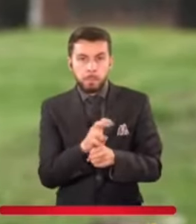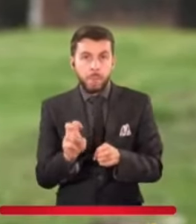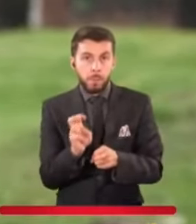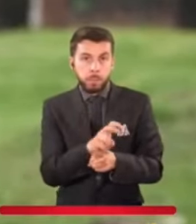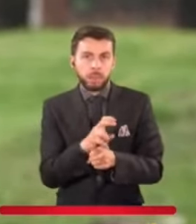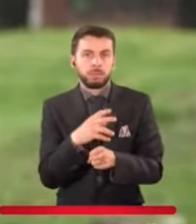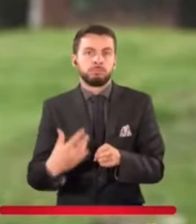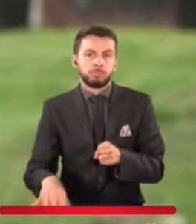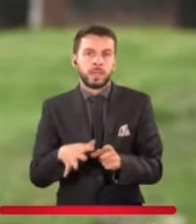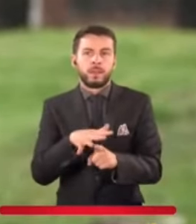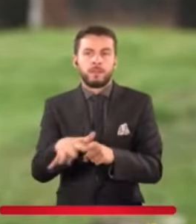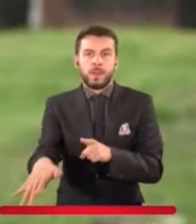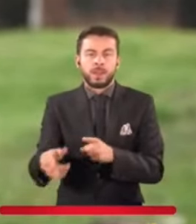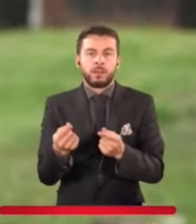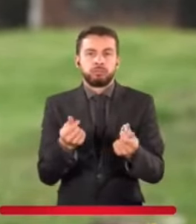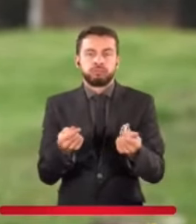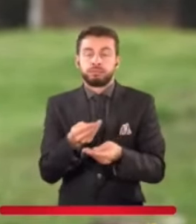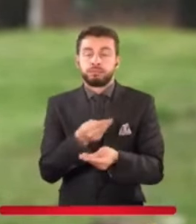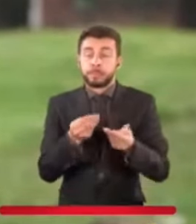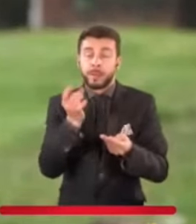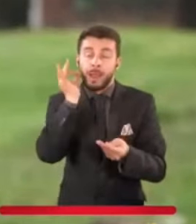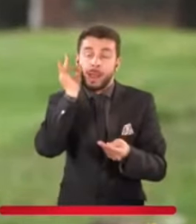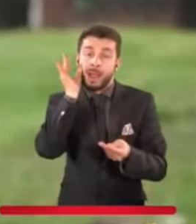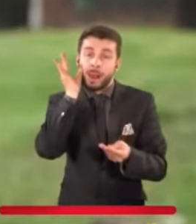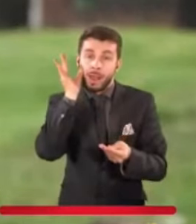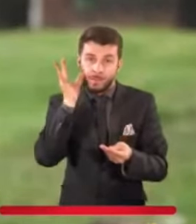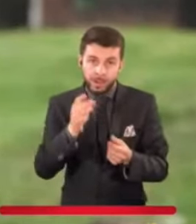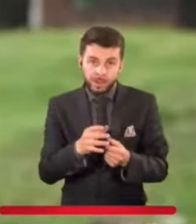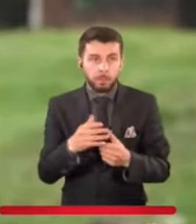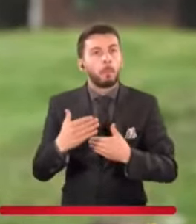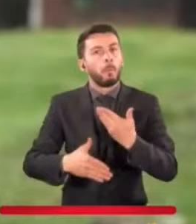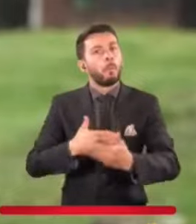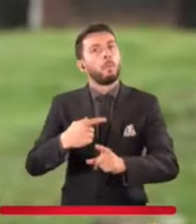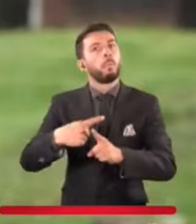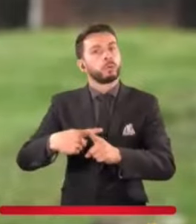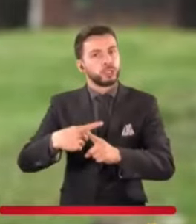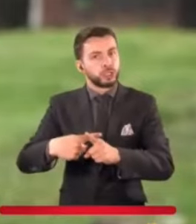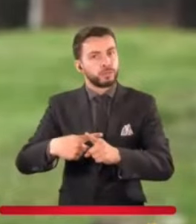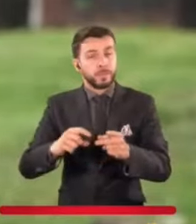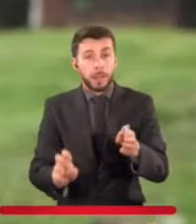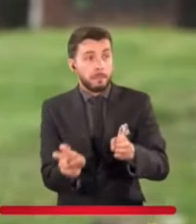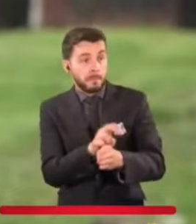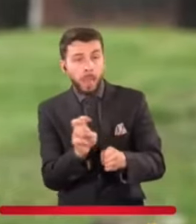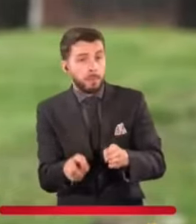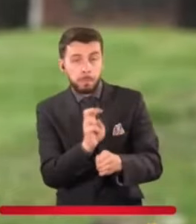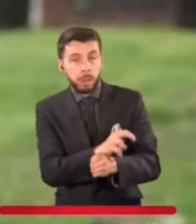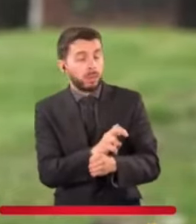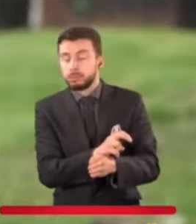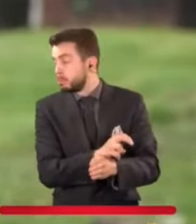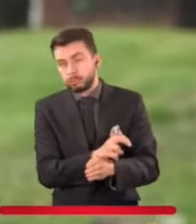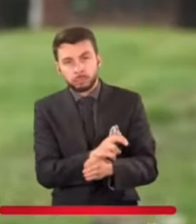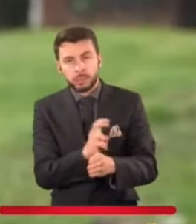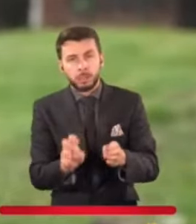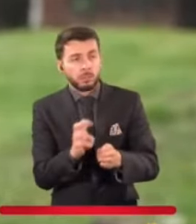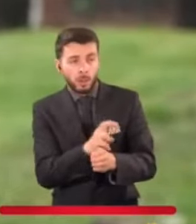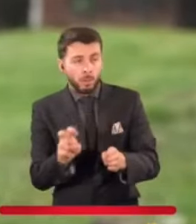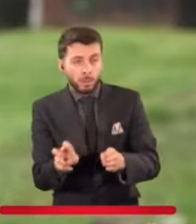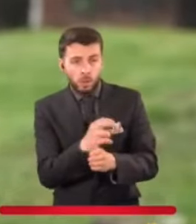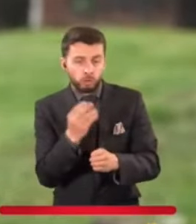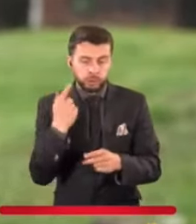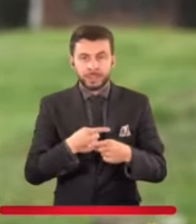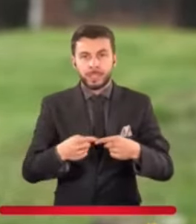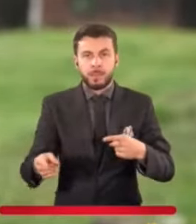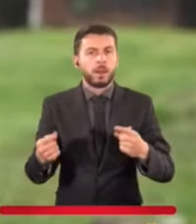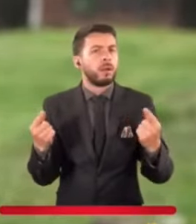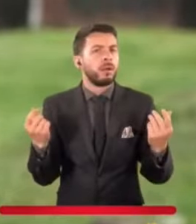financiación del sistema de transporte público de manera grave, y hemos avanzado en eso. La evasión, calculada más o menos a la semana pasada,